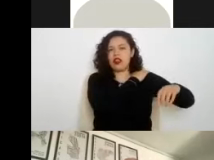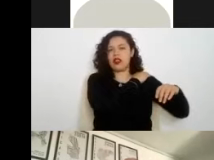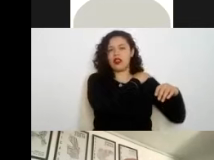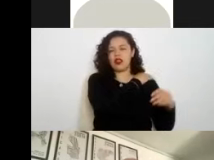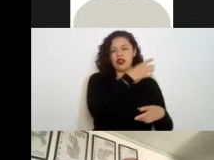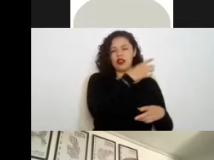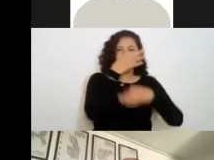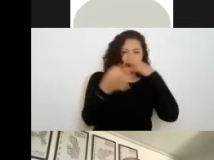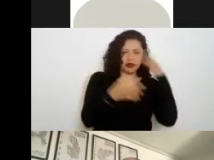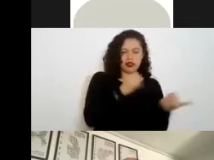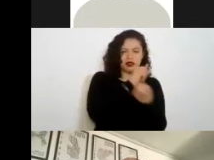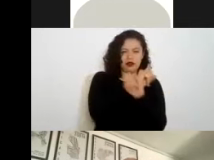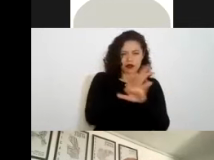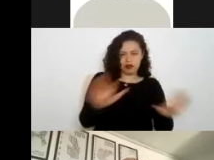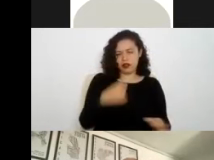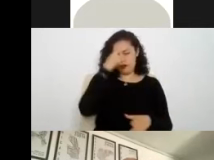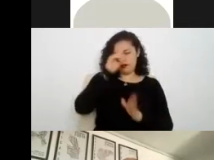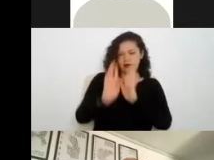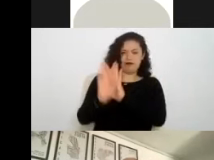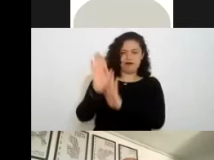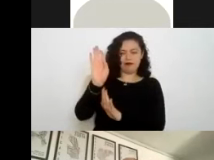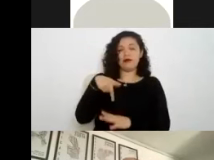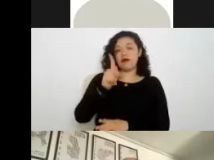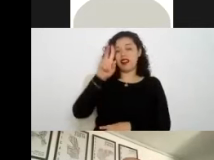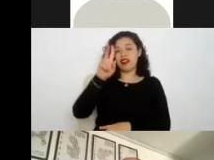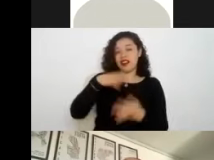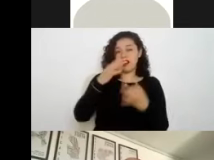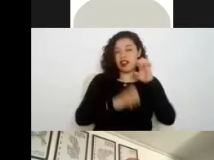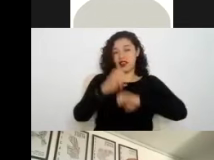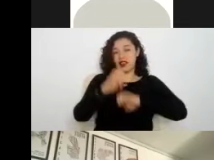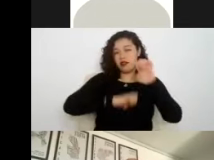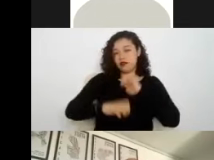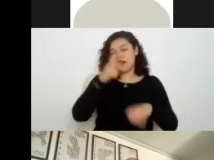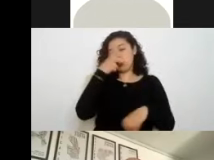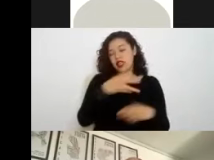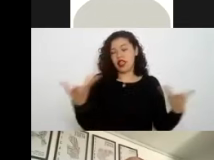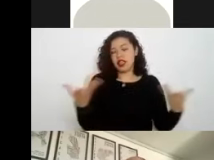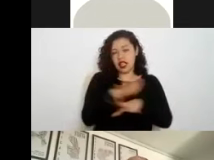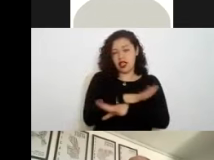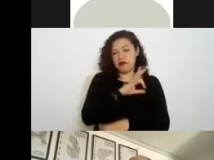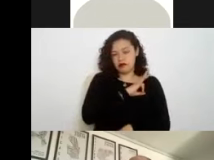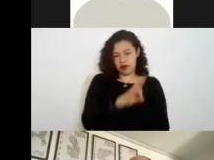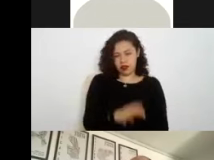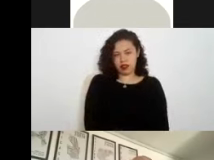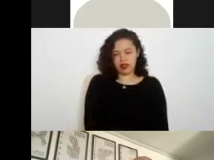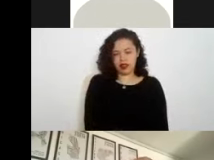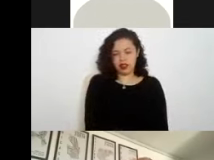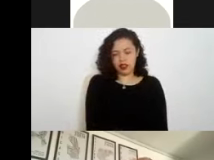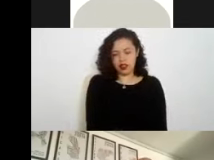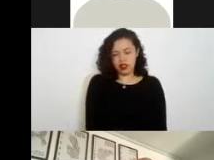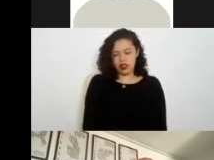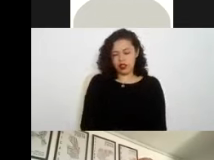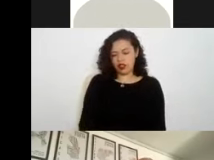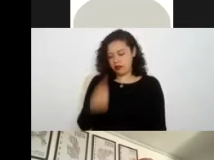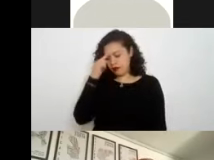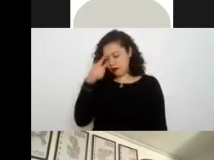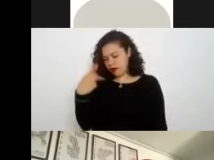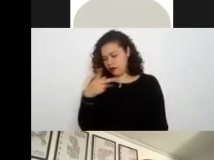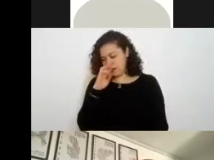informar, por crecer, pero pues las empresas hoy en día son quienes pueden hacer este cambio. Y como les decía, con la responsabilidad social